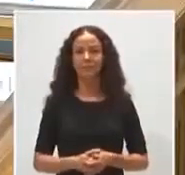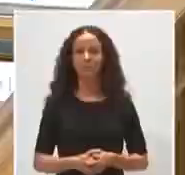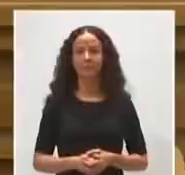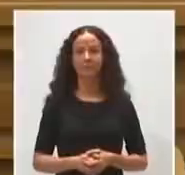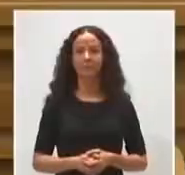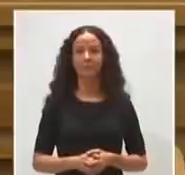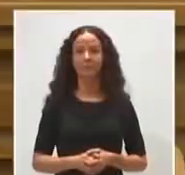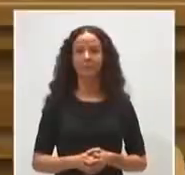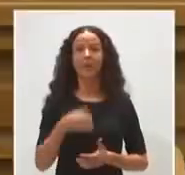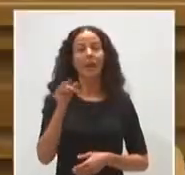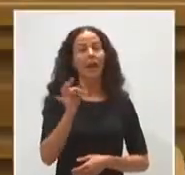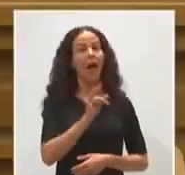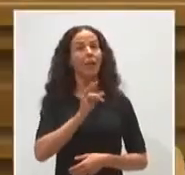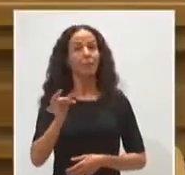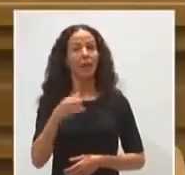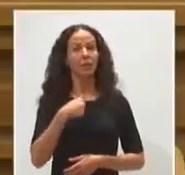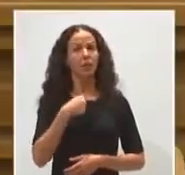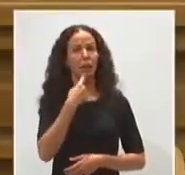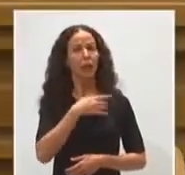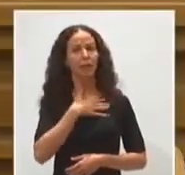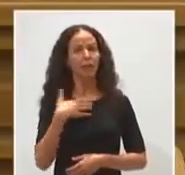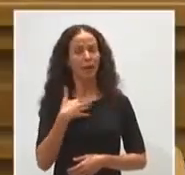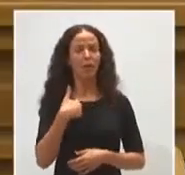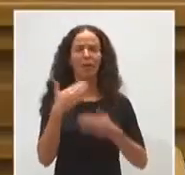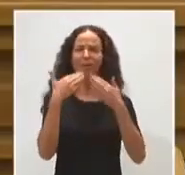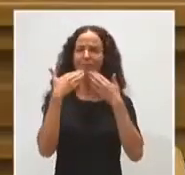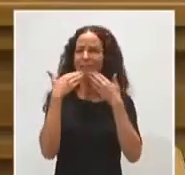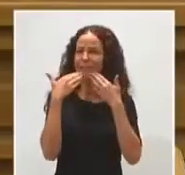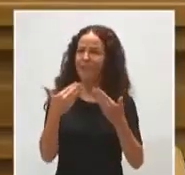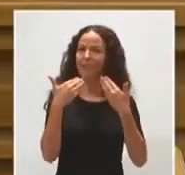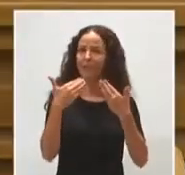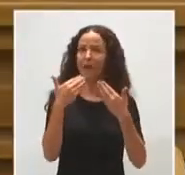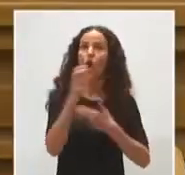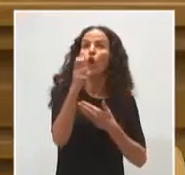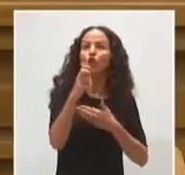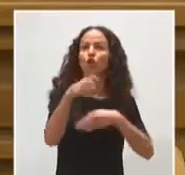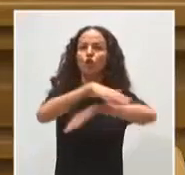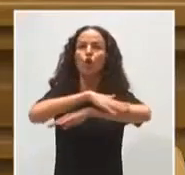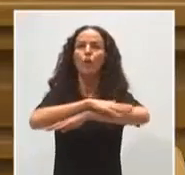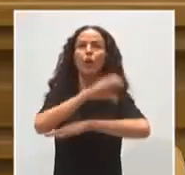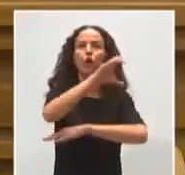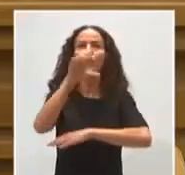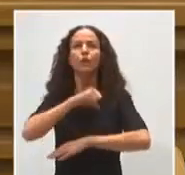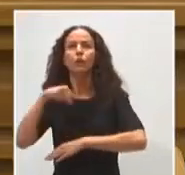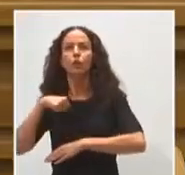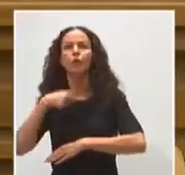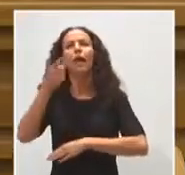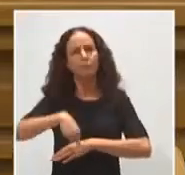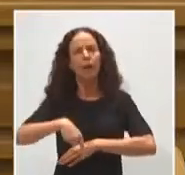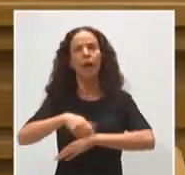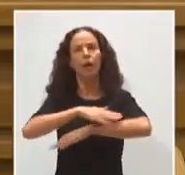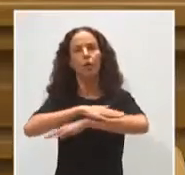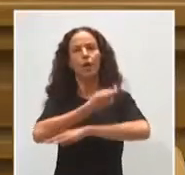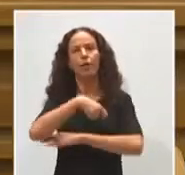y además quiero decirles que agradezco muchísimo a los otros gobiernos autonómicos y al gobierno de españa